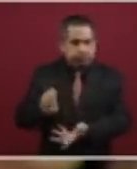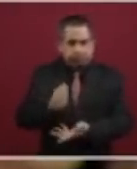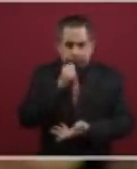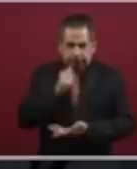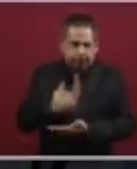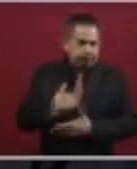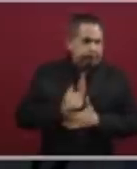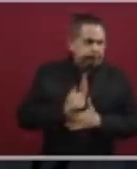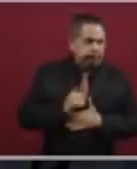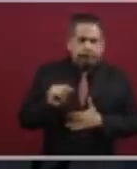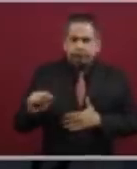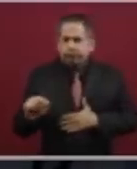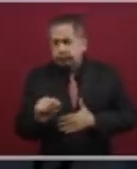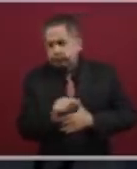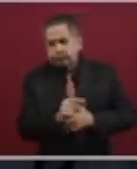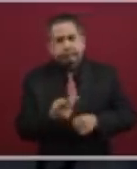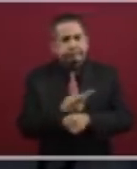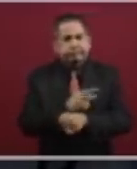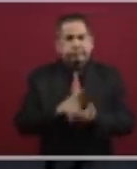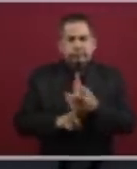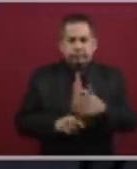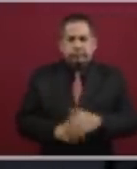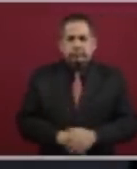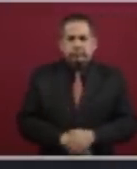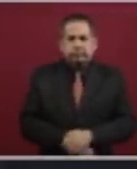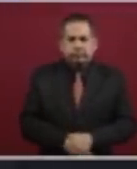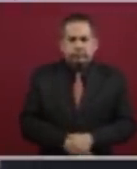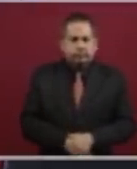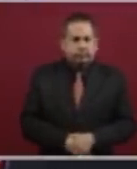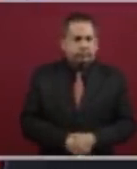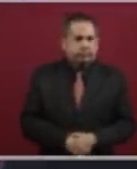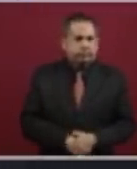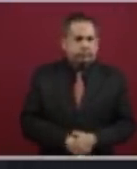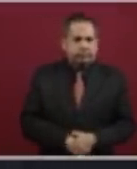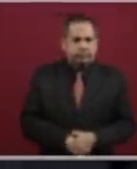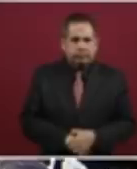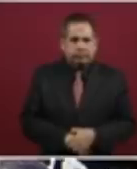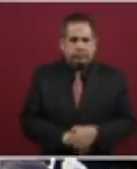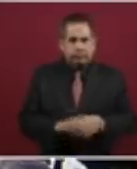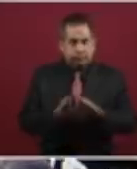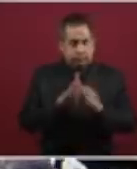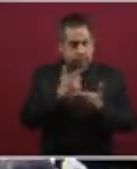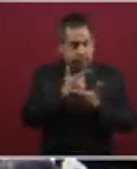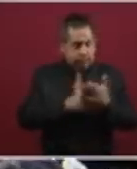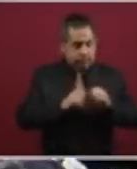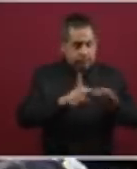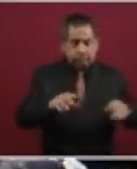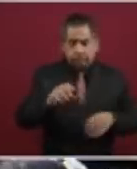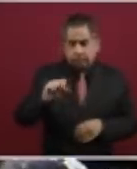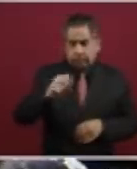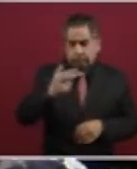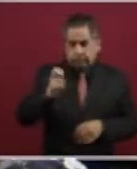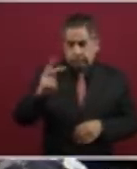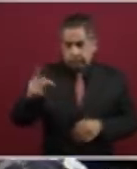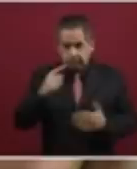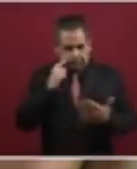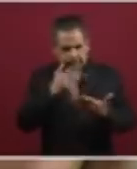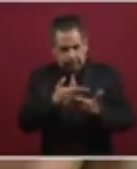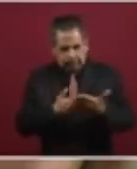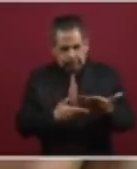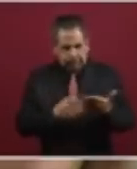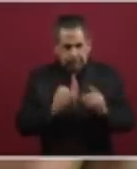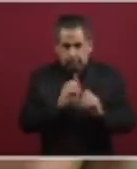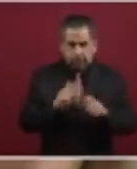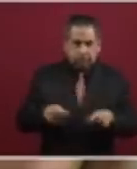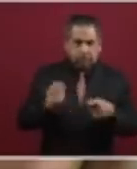un programa de esta naturaleza, presidente? No hay retención. En la cuenta pública está, en los informes de Hacienda. Están en ceros la